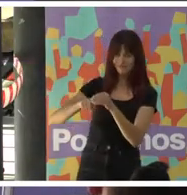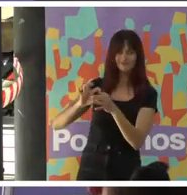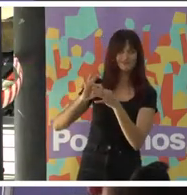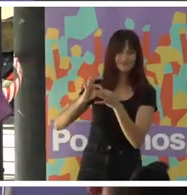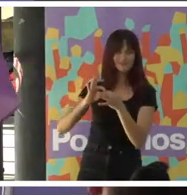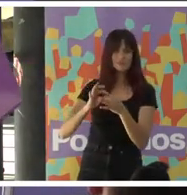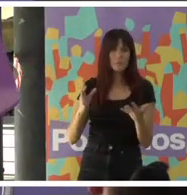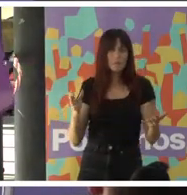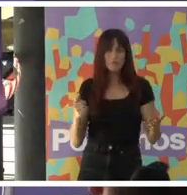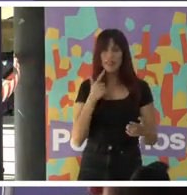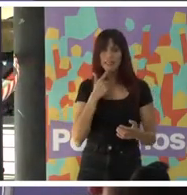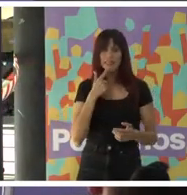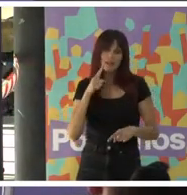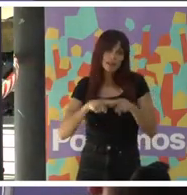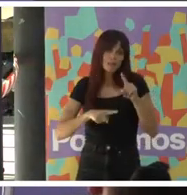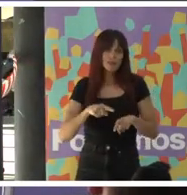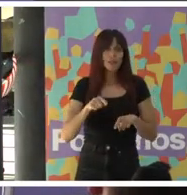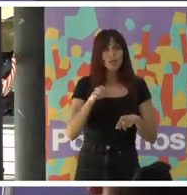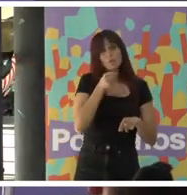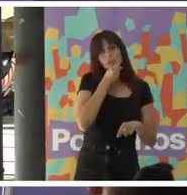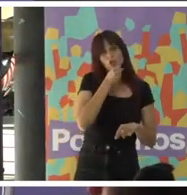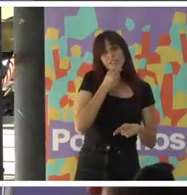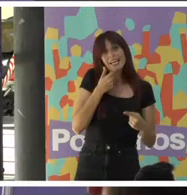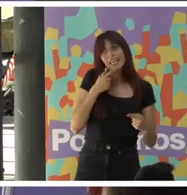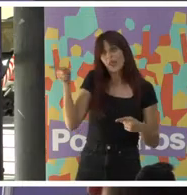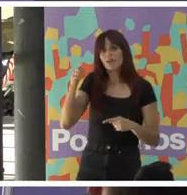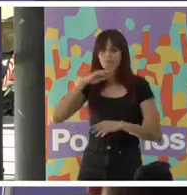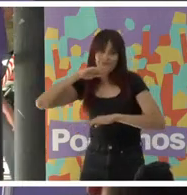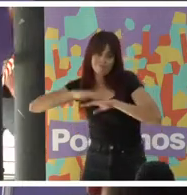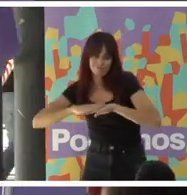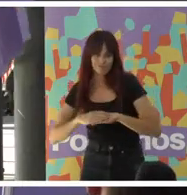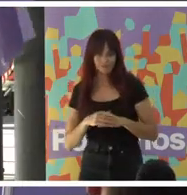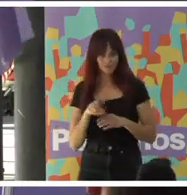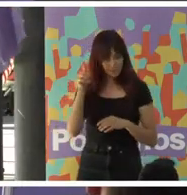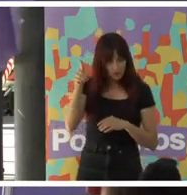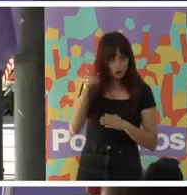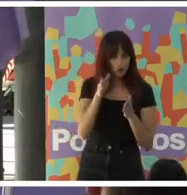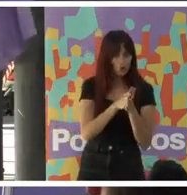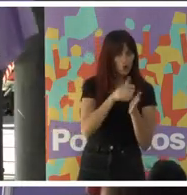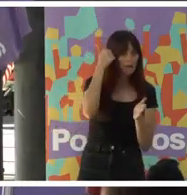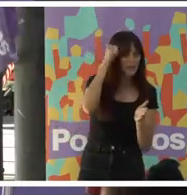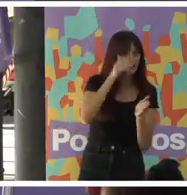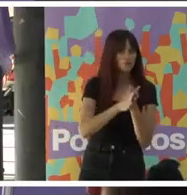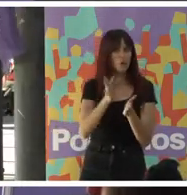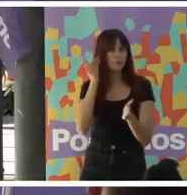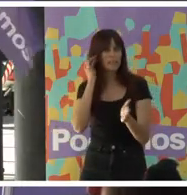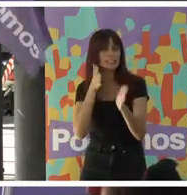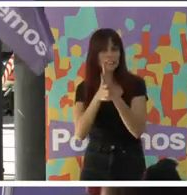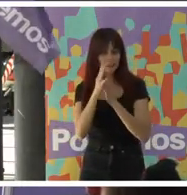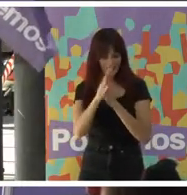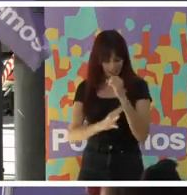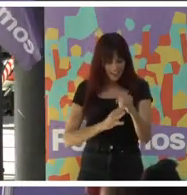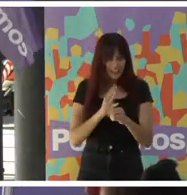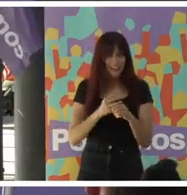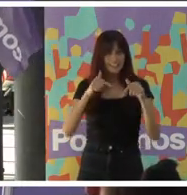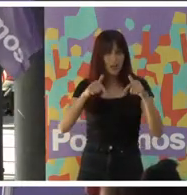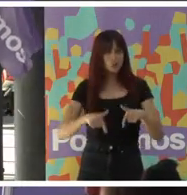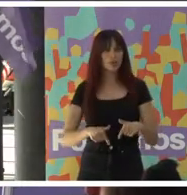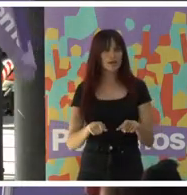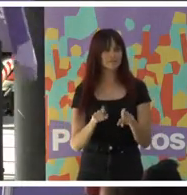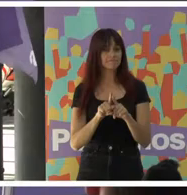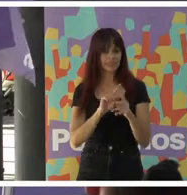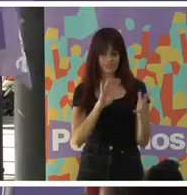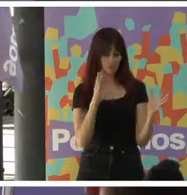dice lo que le marca el Partido Socialista. Eso, compañeros y compañeras, es lo que explica que en esta legislatura apenas estemos